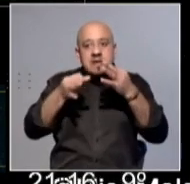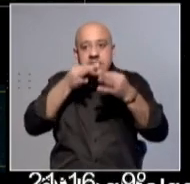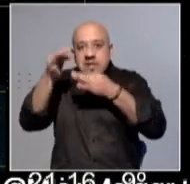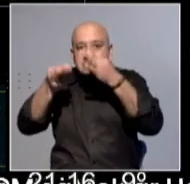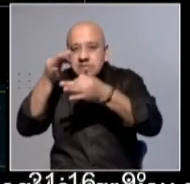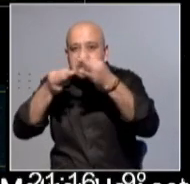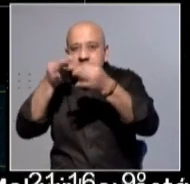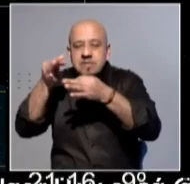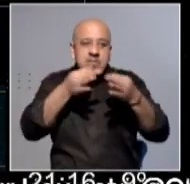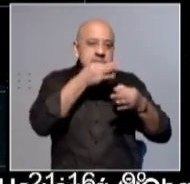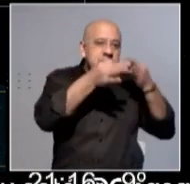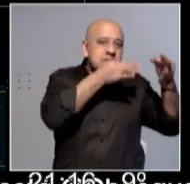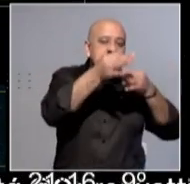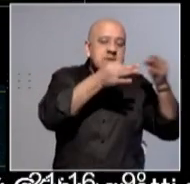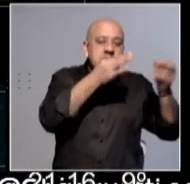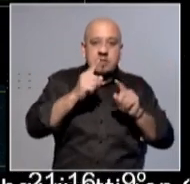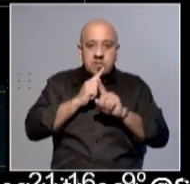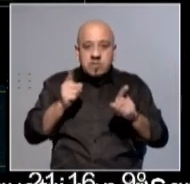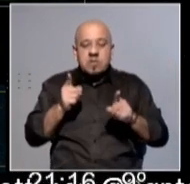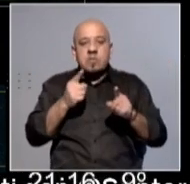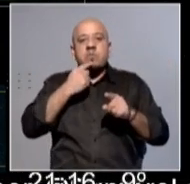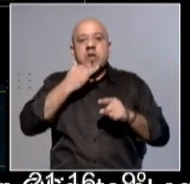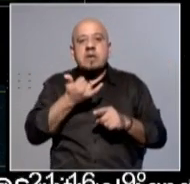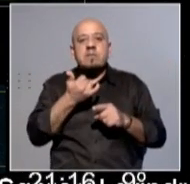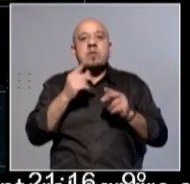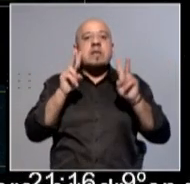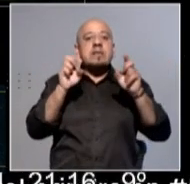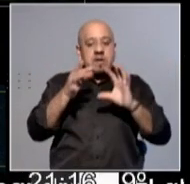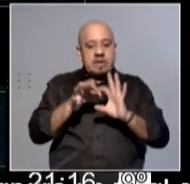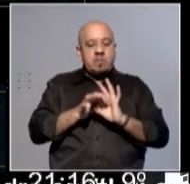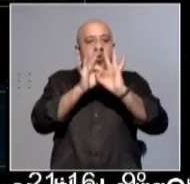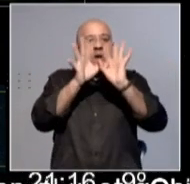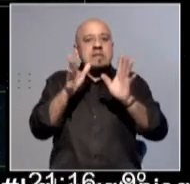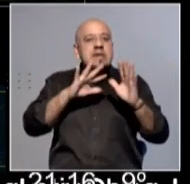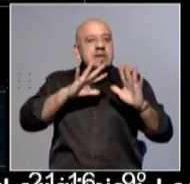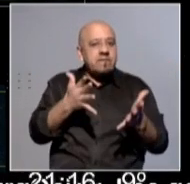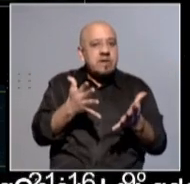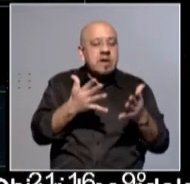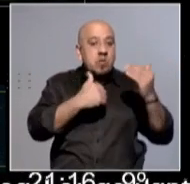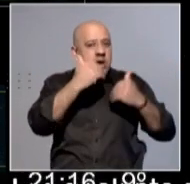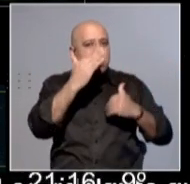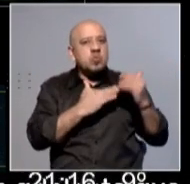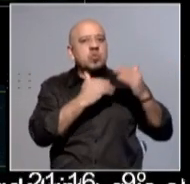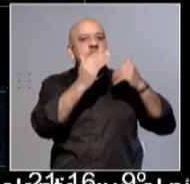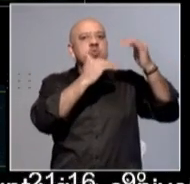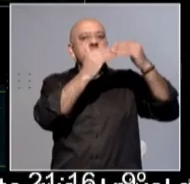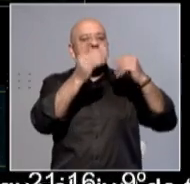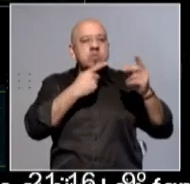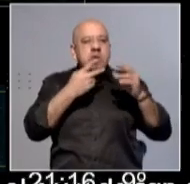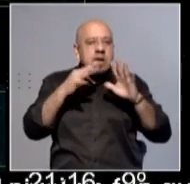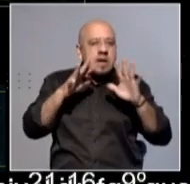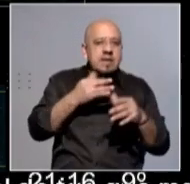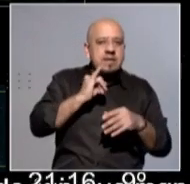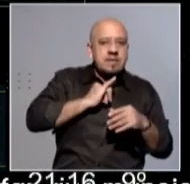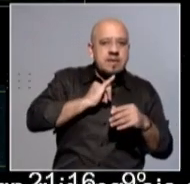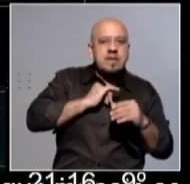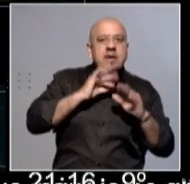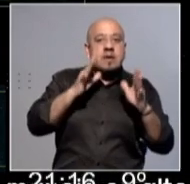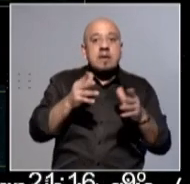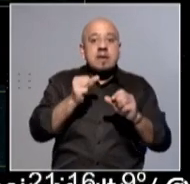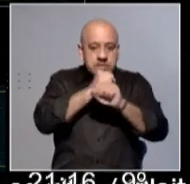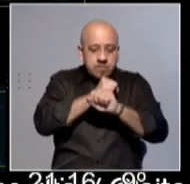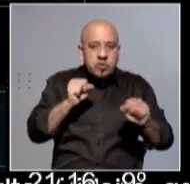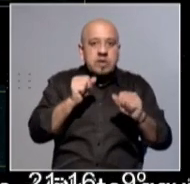recién ahí. La recuperación de la democracia, por ejemplo, fue una construcción colectiva y regional de un relato de una democracia